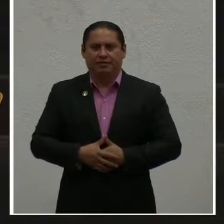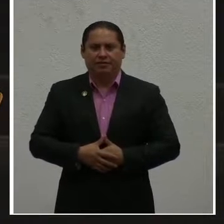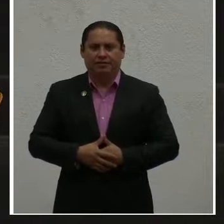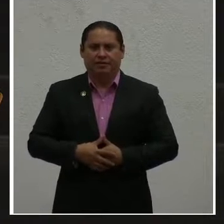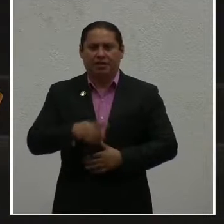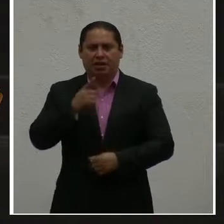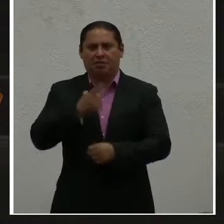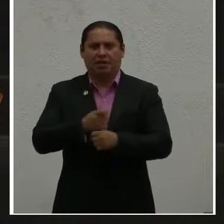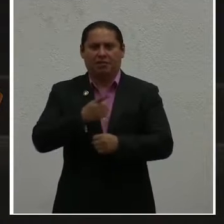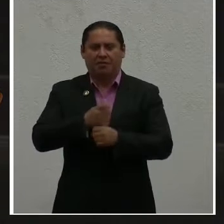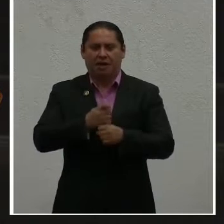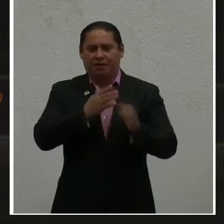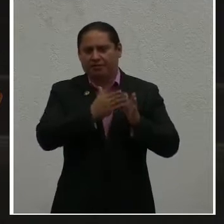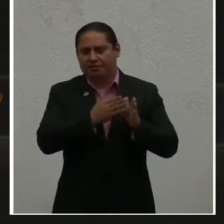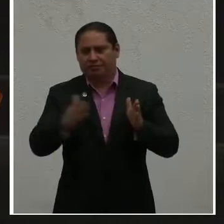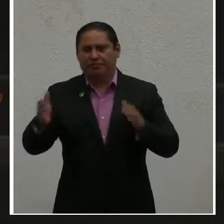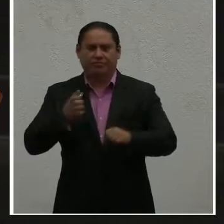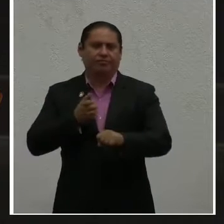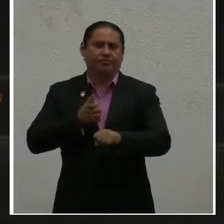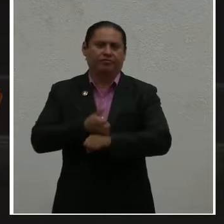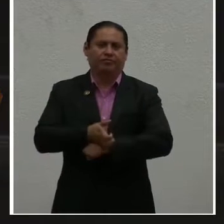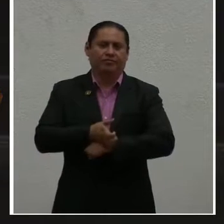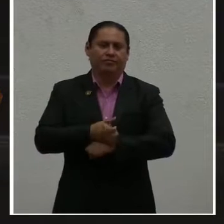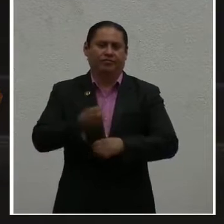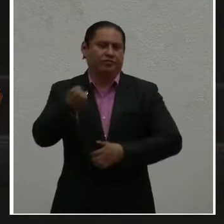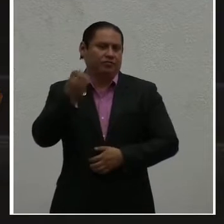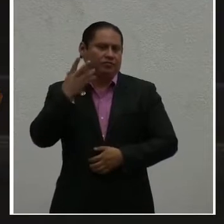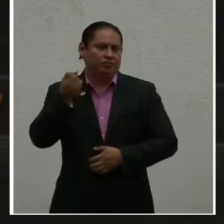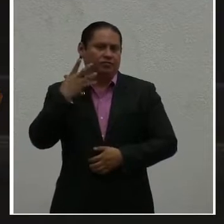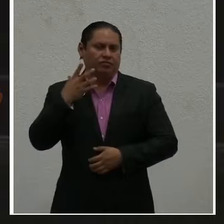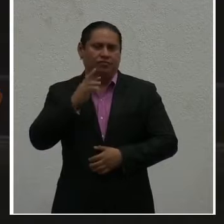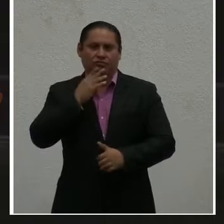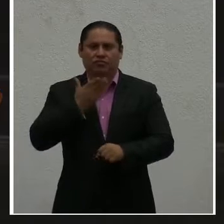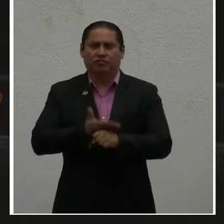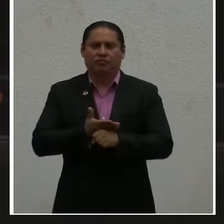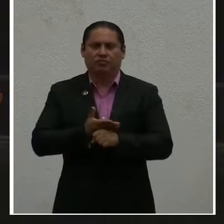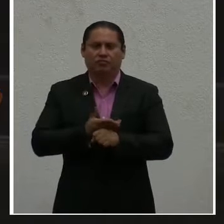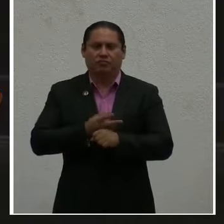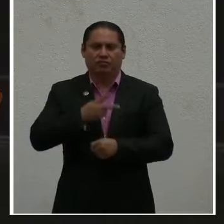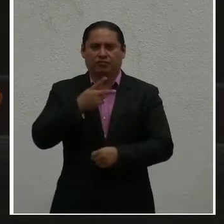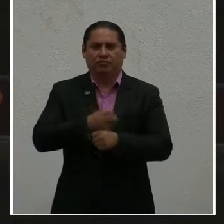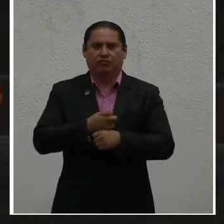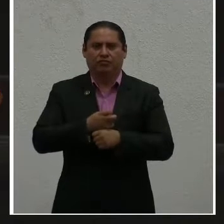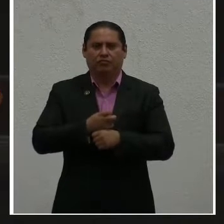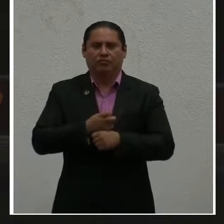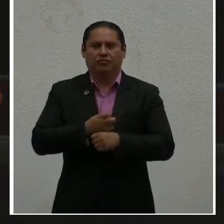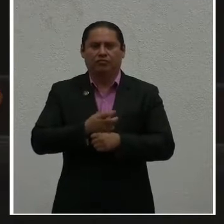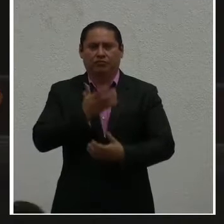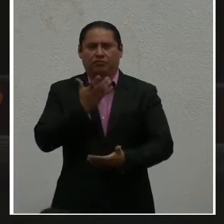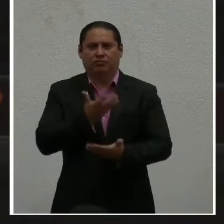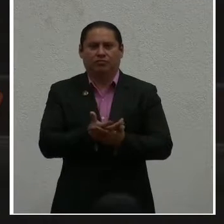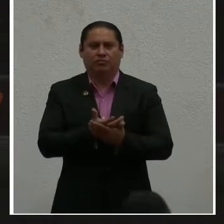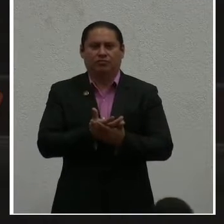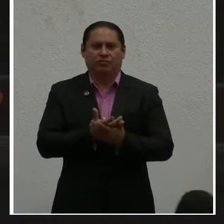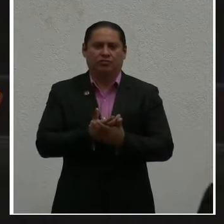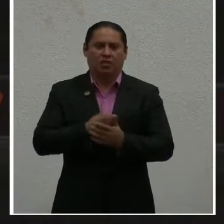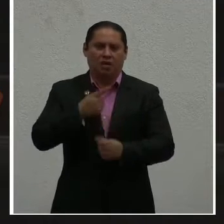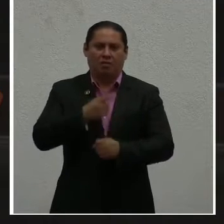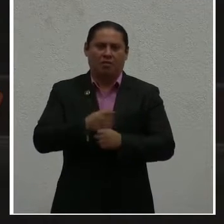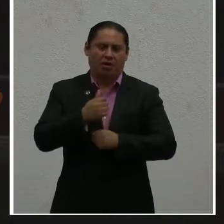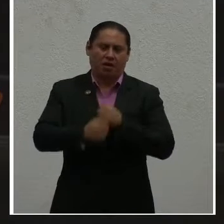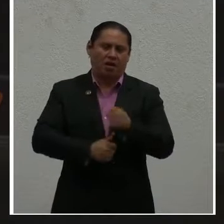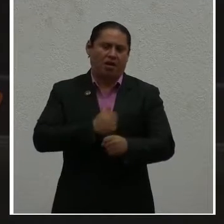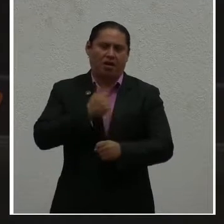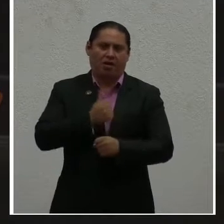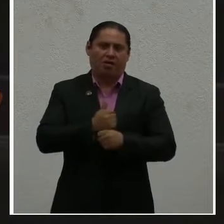primer periodo extraordinario de sesiones, correspondiente al segundo receso del primer año de